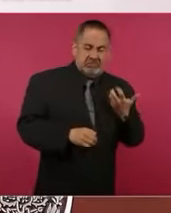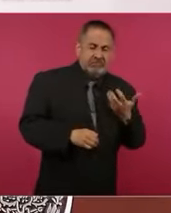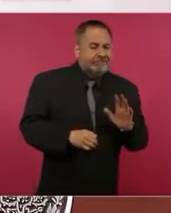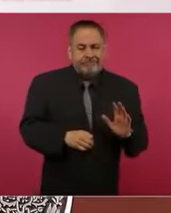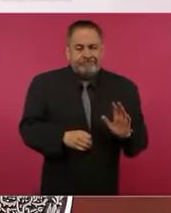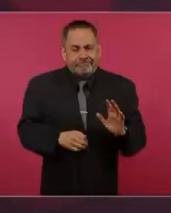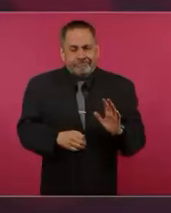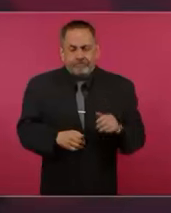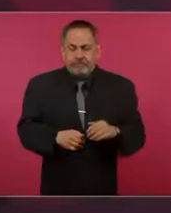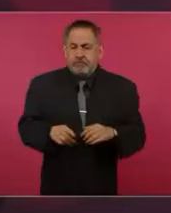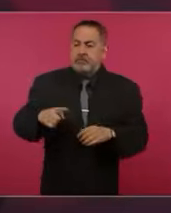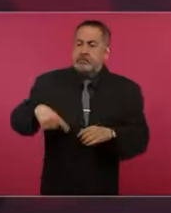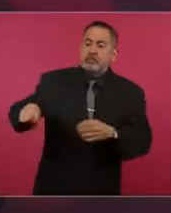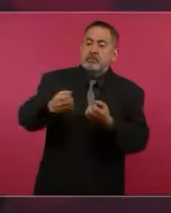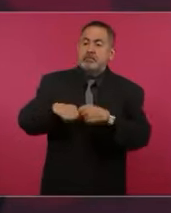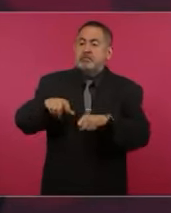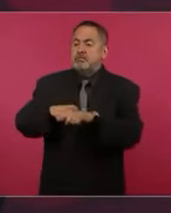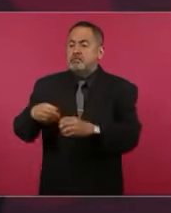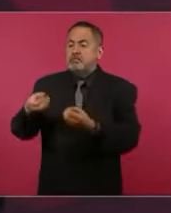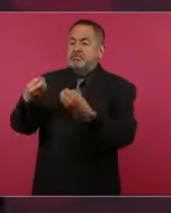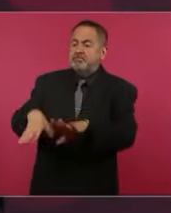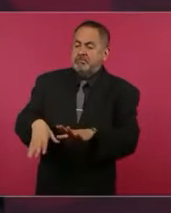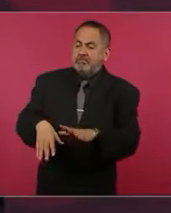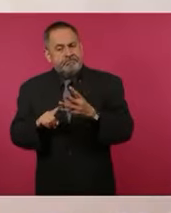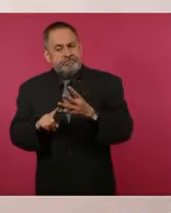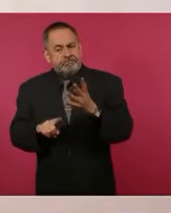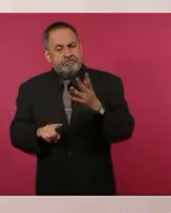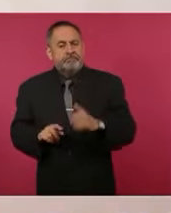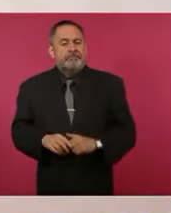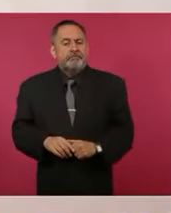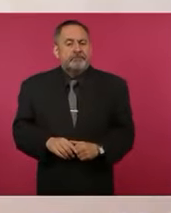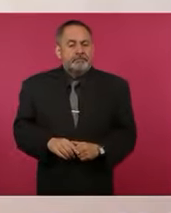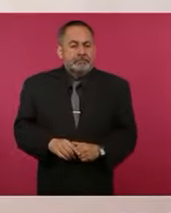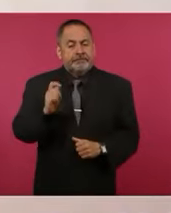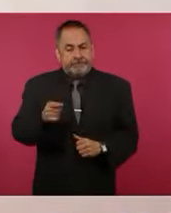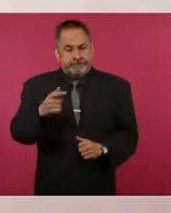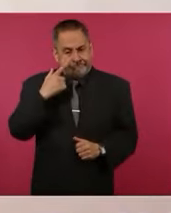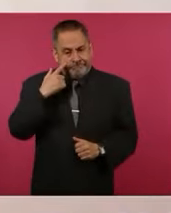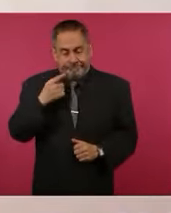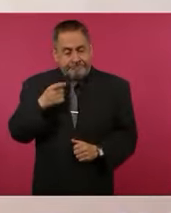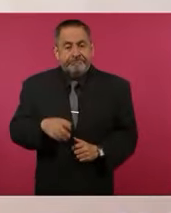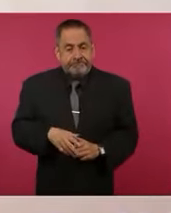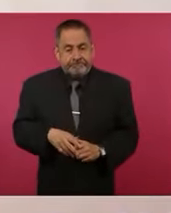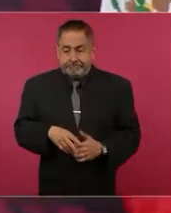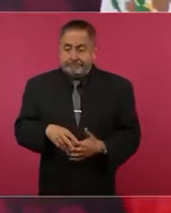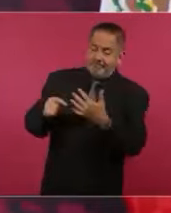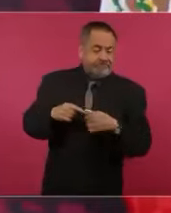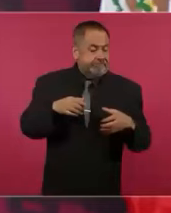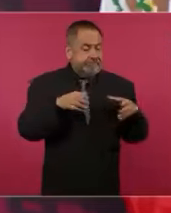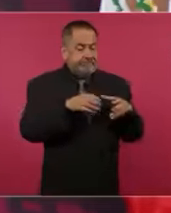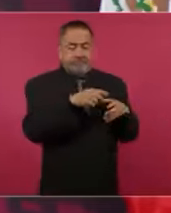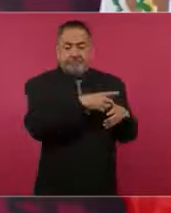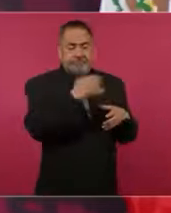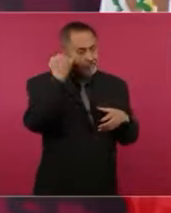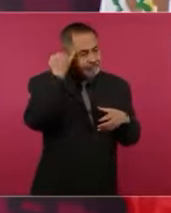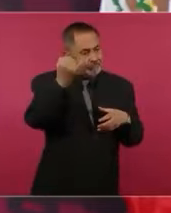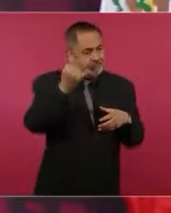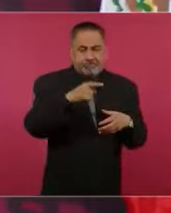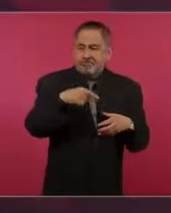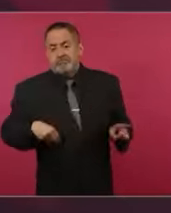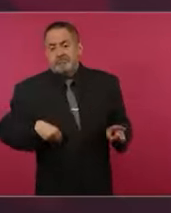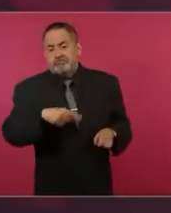o en lo social, que también dañaron. No, en todo, en lo